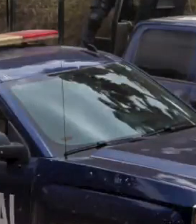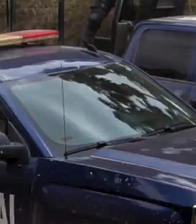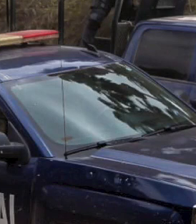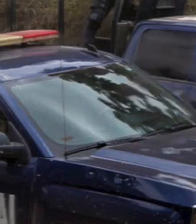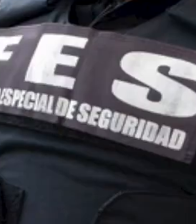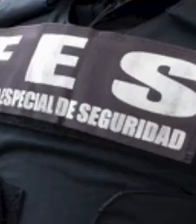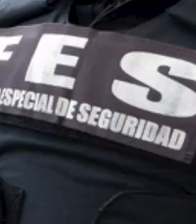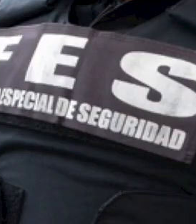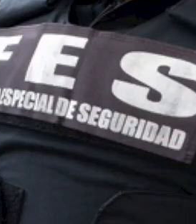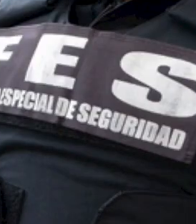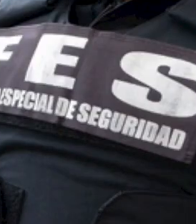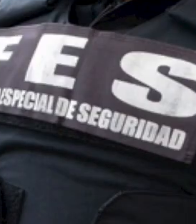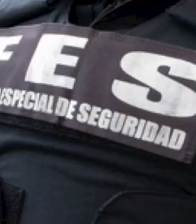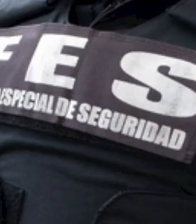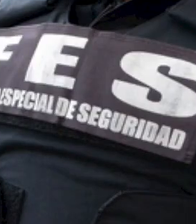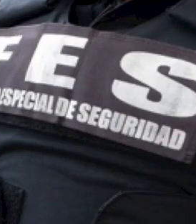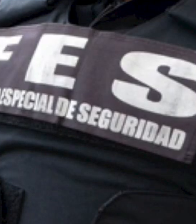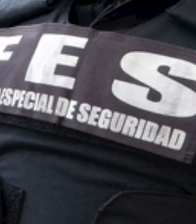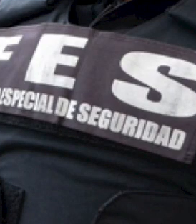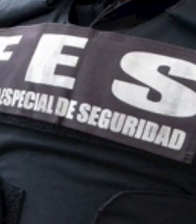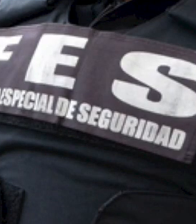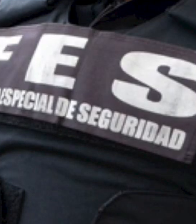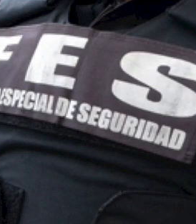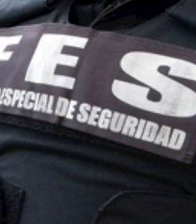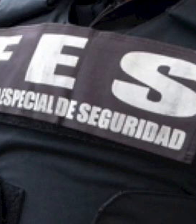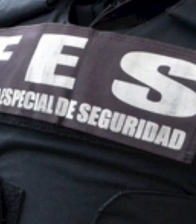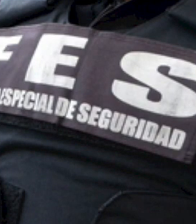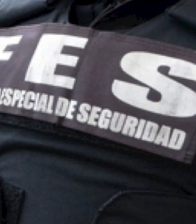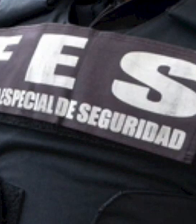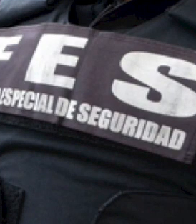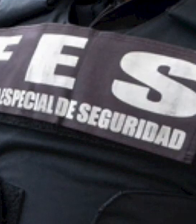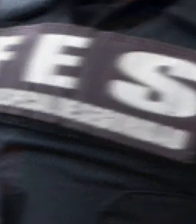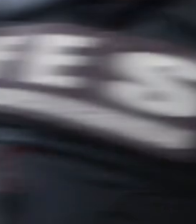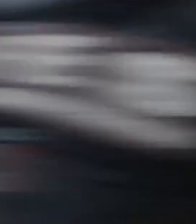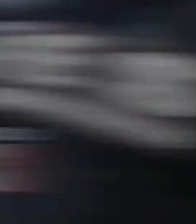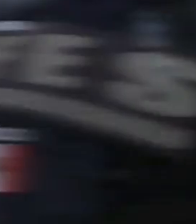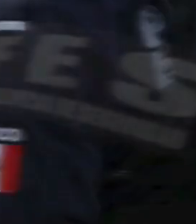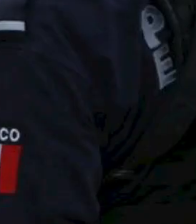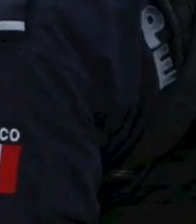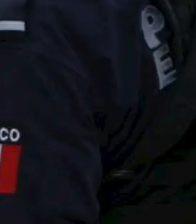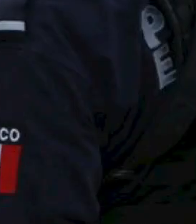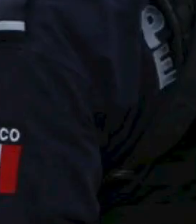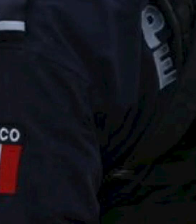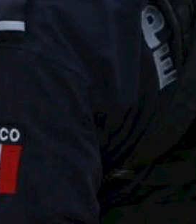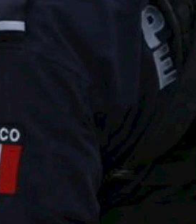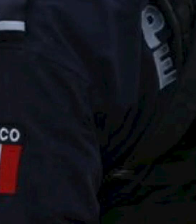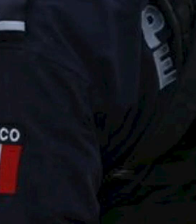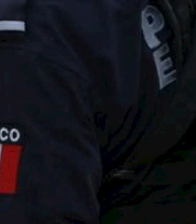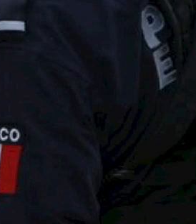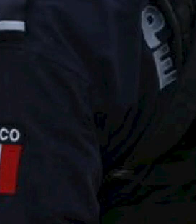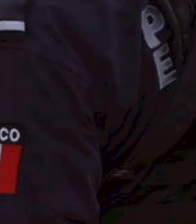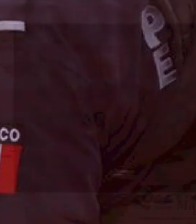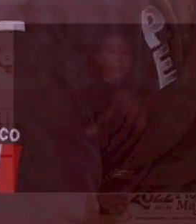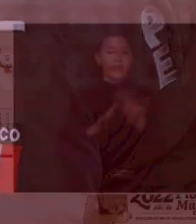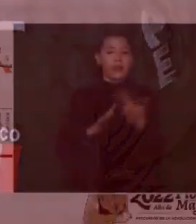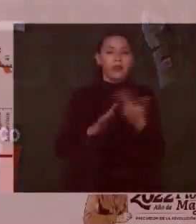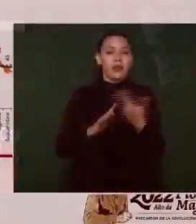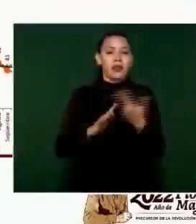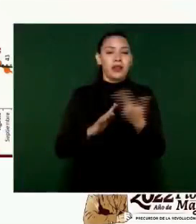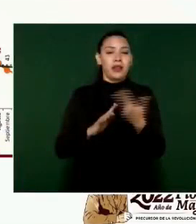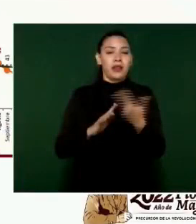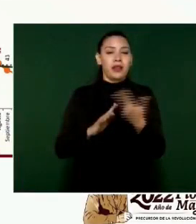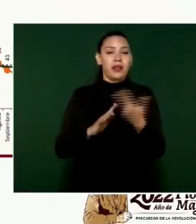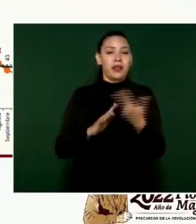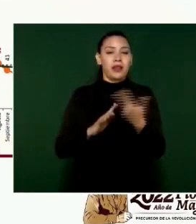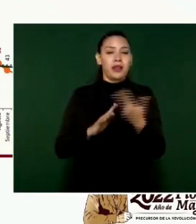una reducción de ¿qué? Del 80%. Eso es importantísimo para Mataulipas, o sea, había partes en las que